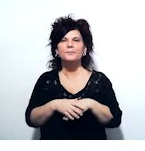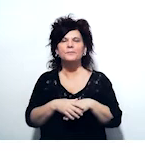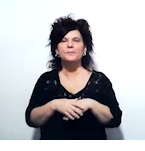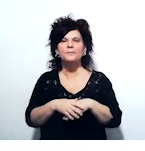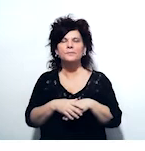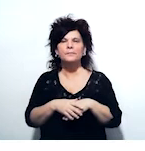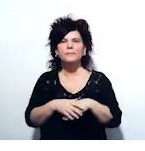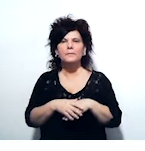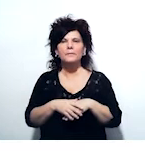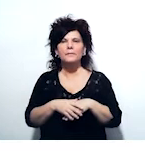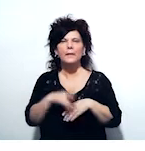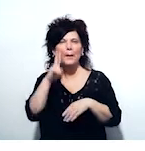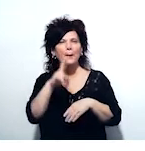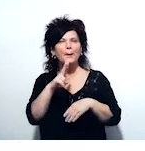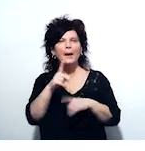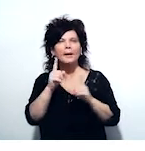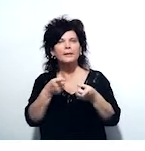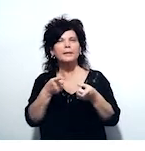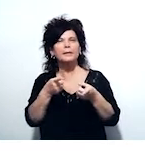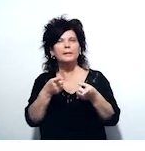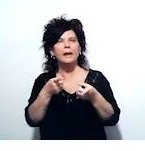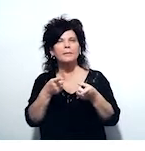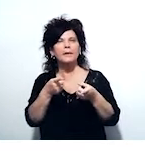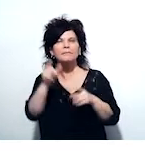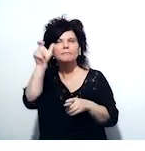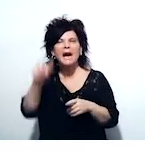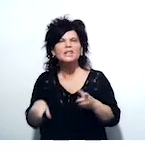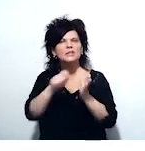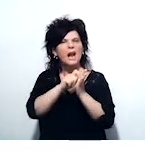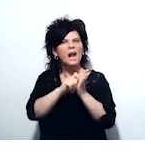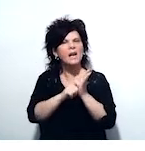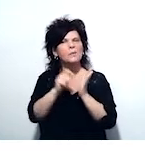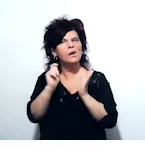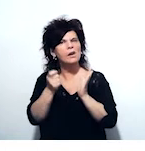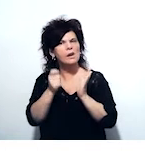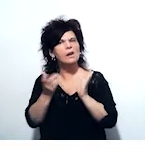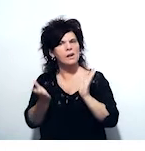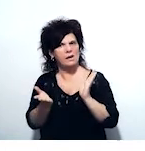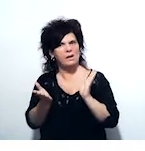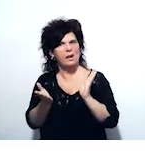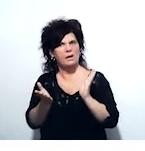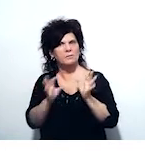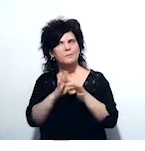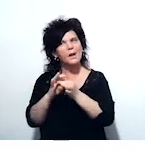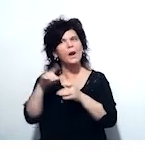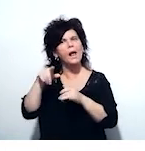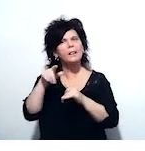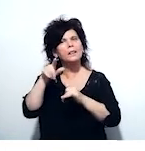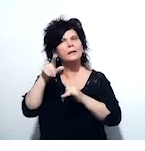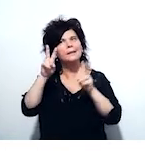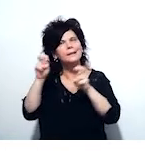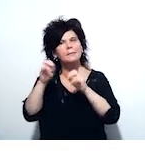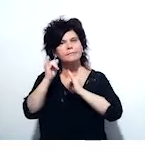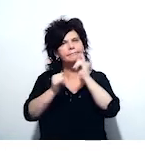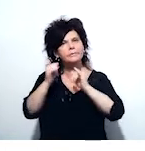Y ver el sesgo también de quien lo escribe, en especial con el tema del discurso de odio, ¿no? Hay mucho discurso